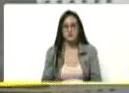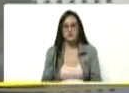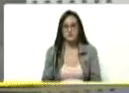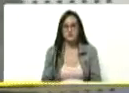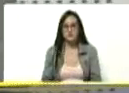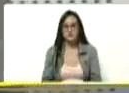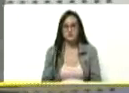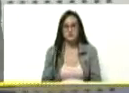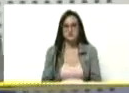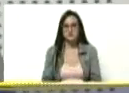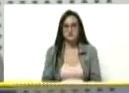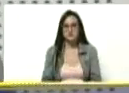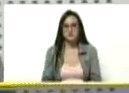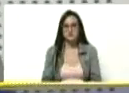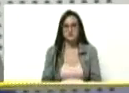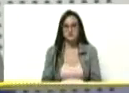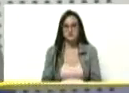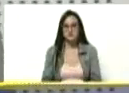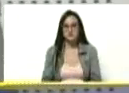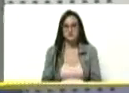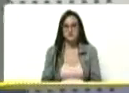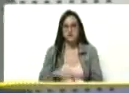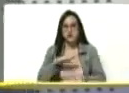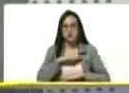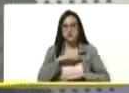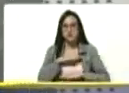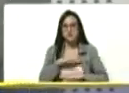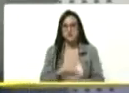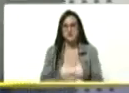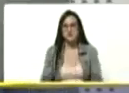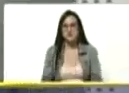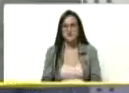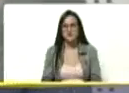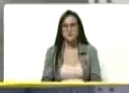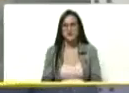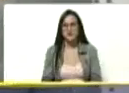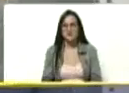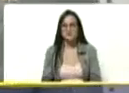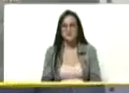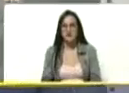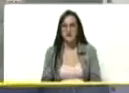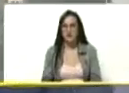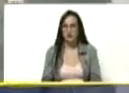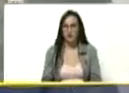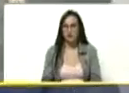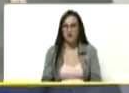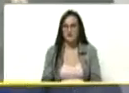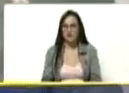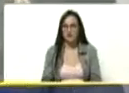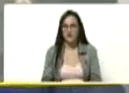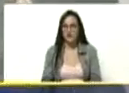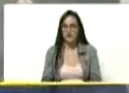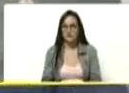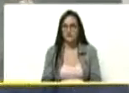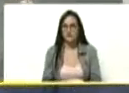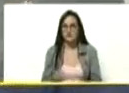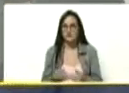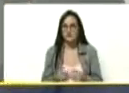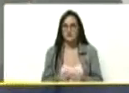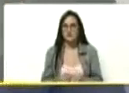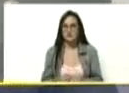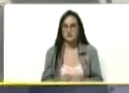la continues autosuficiencia to burn brightly in the will of our leaders and our people. Siguen viviendo